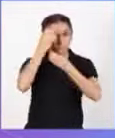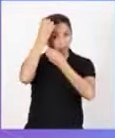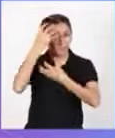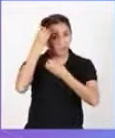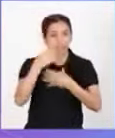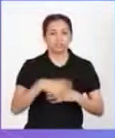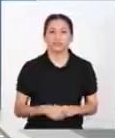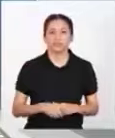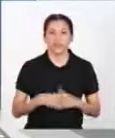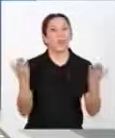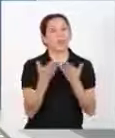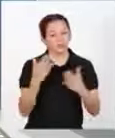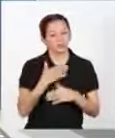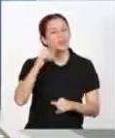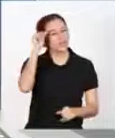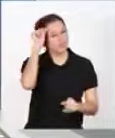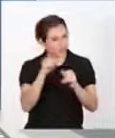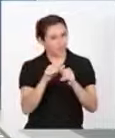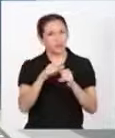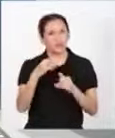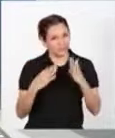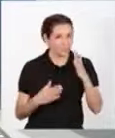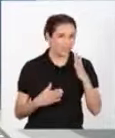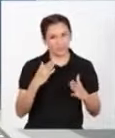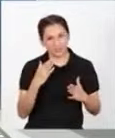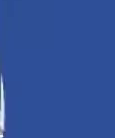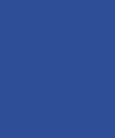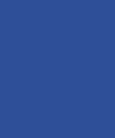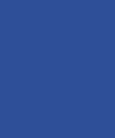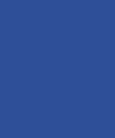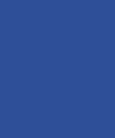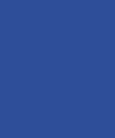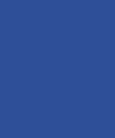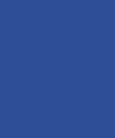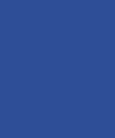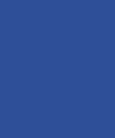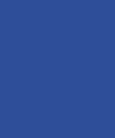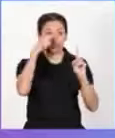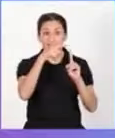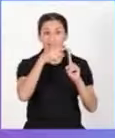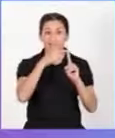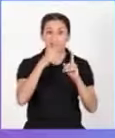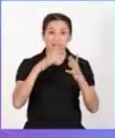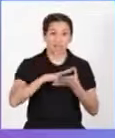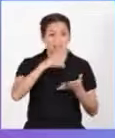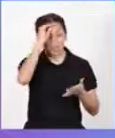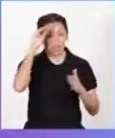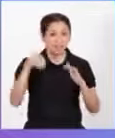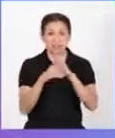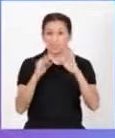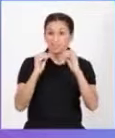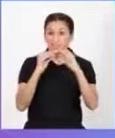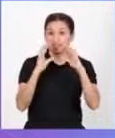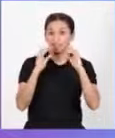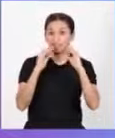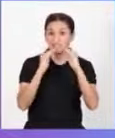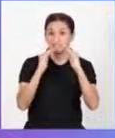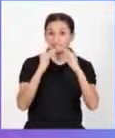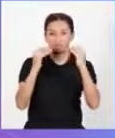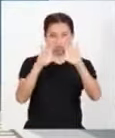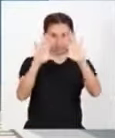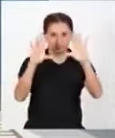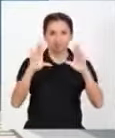mi base de datos. ¡Por eso la recuerdo, Maka! Red de Aprendo en Casa, otra vez